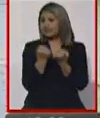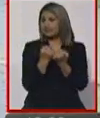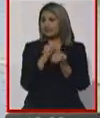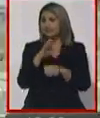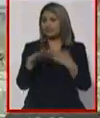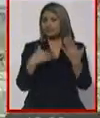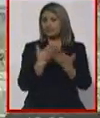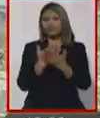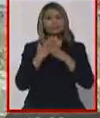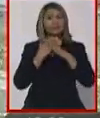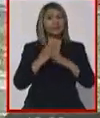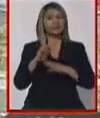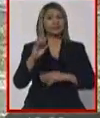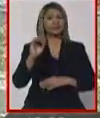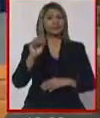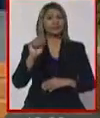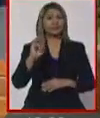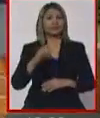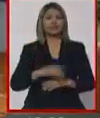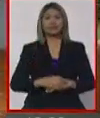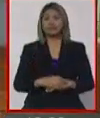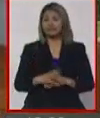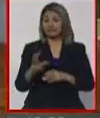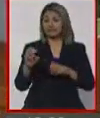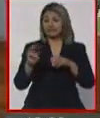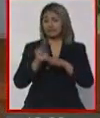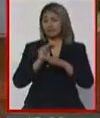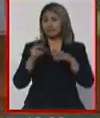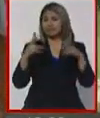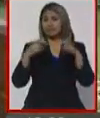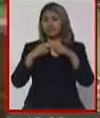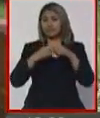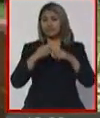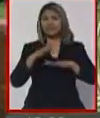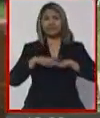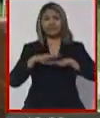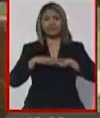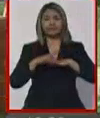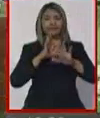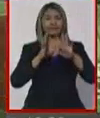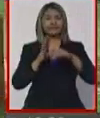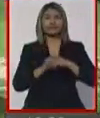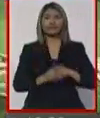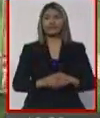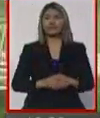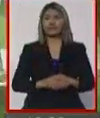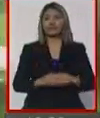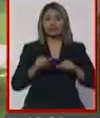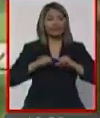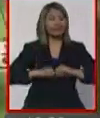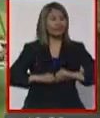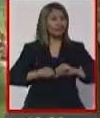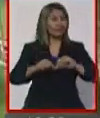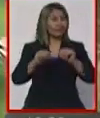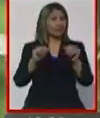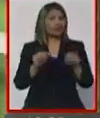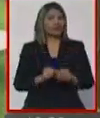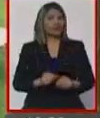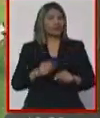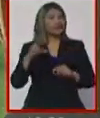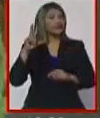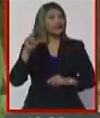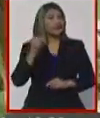que todos se opongan a Rositas. El ministro de Energía también ha advertido en esta conferencia de prensa de que de continuar prácticamente